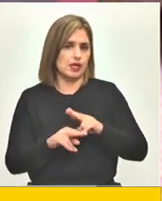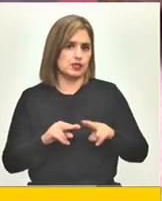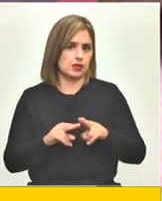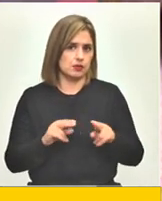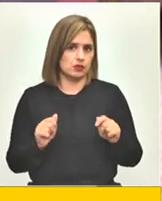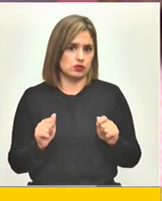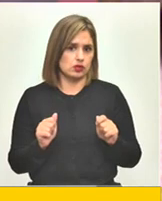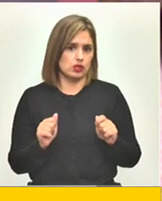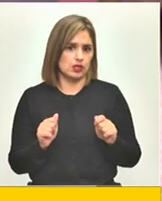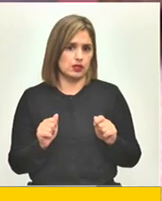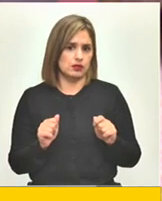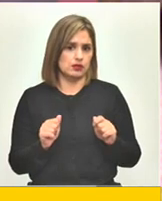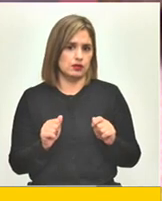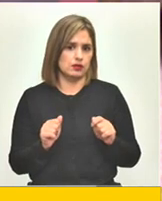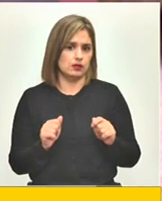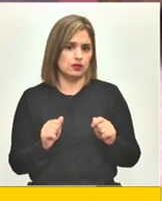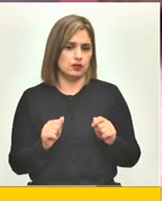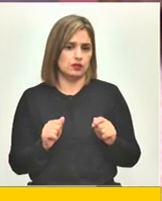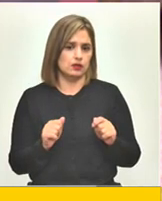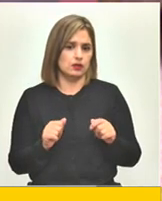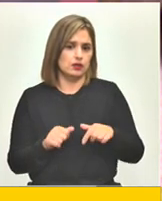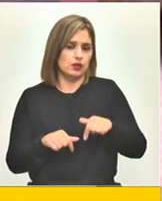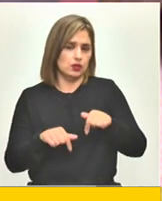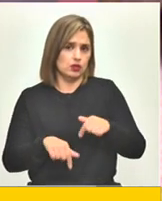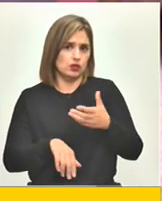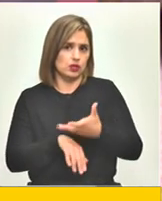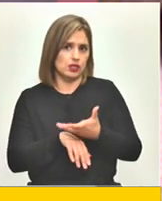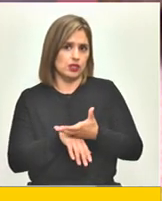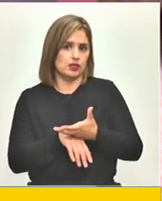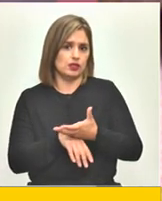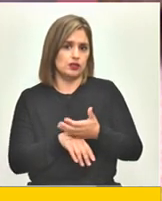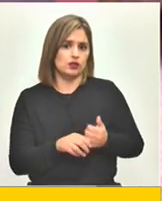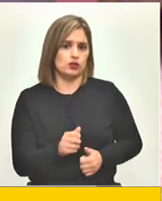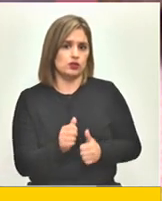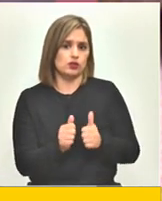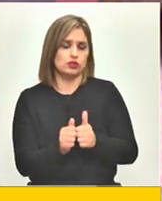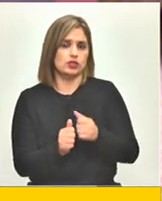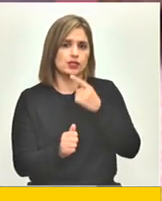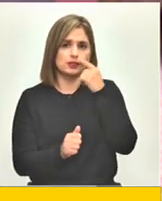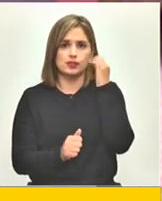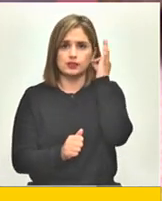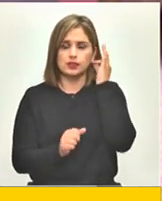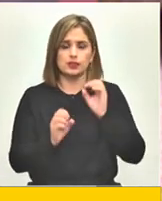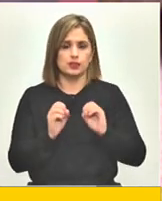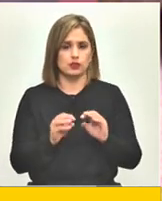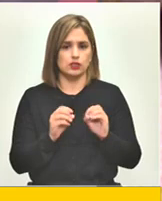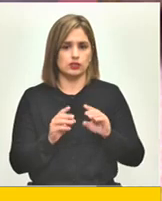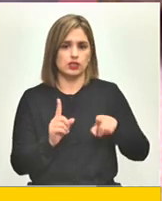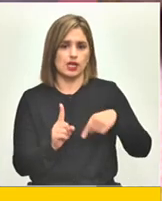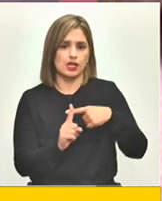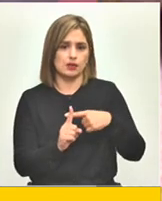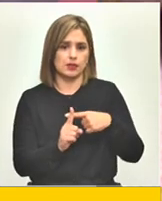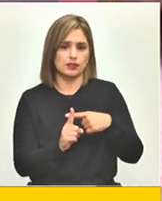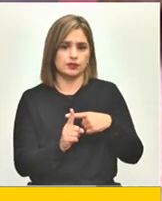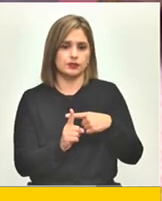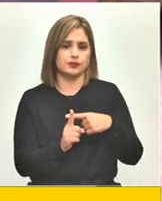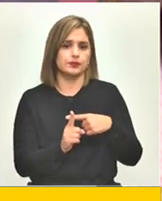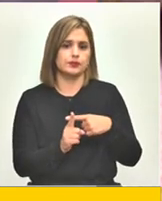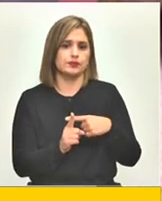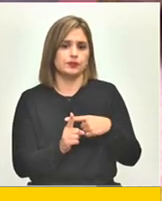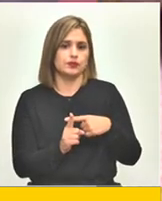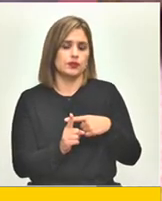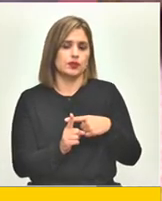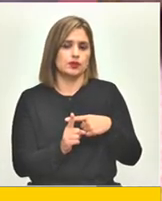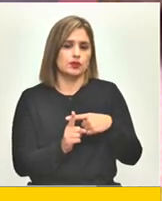el rezago que hoy día tienen las y los asistentes de la educación además presidenta en esta misma en este mismo